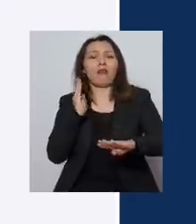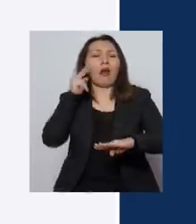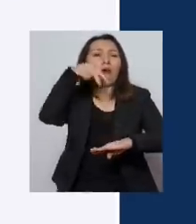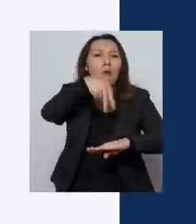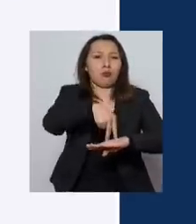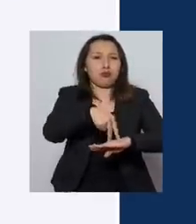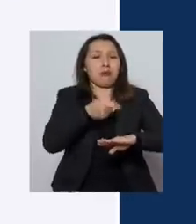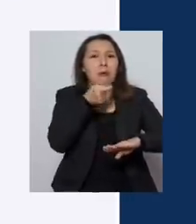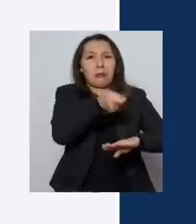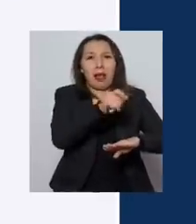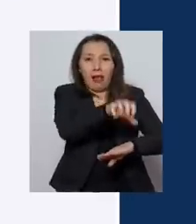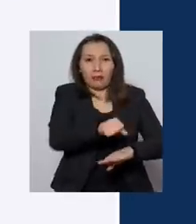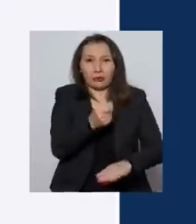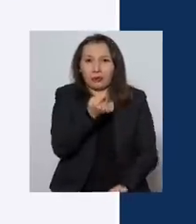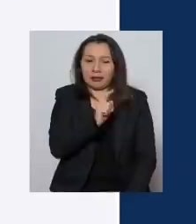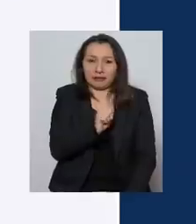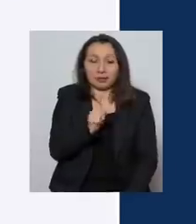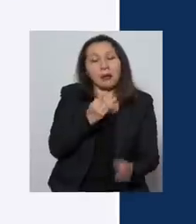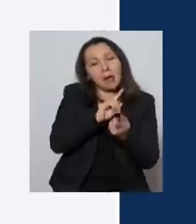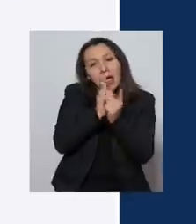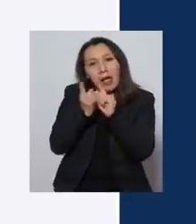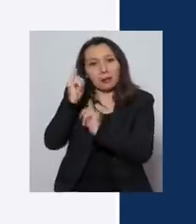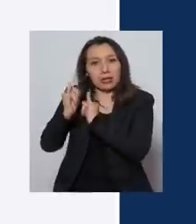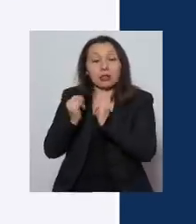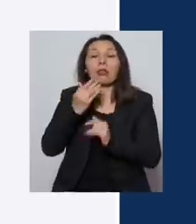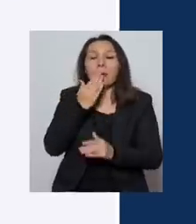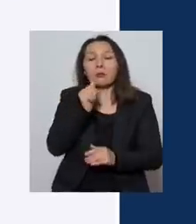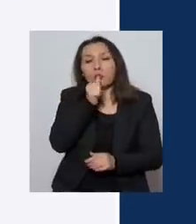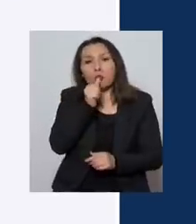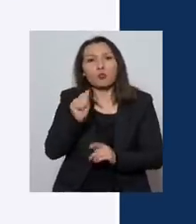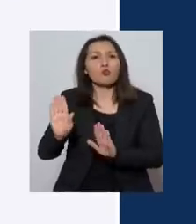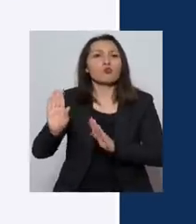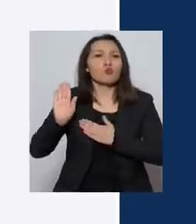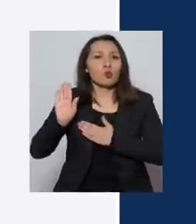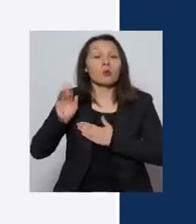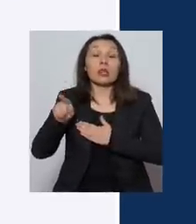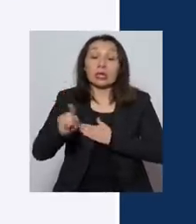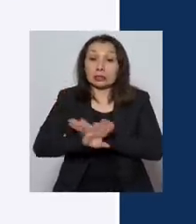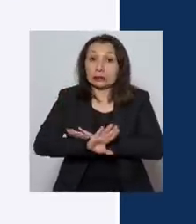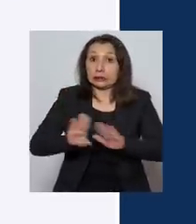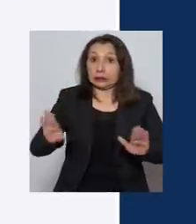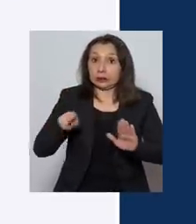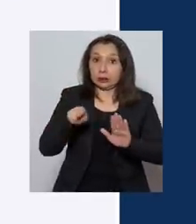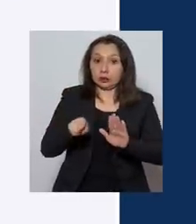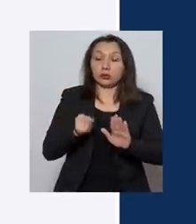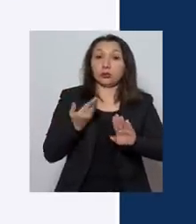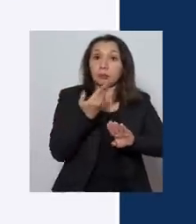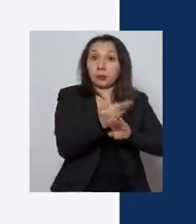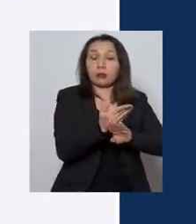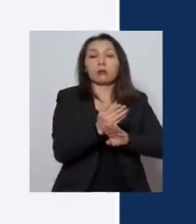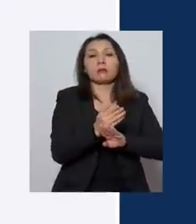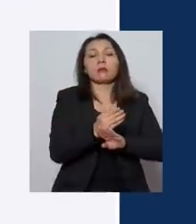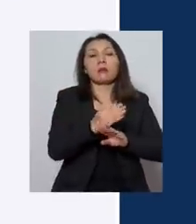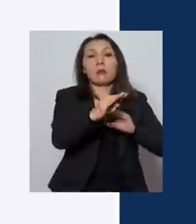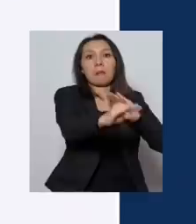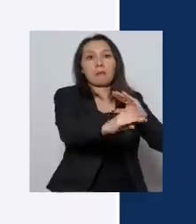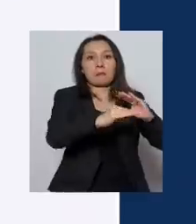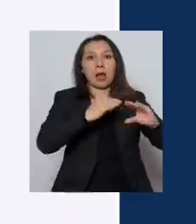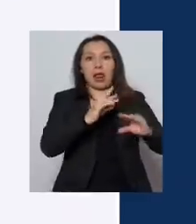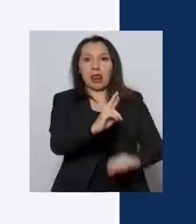pagos presenciales y finalmente una declaración jurada. Una vez hecha la solicitud, recibirán un mail